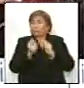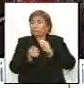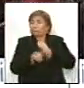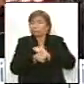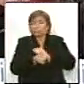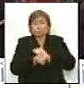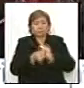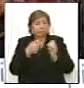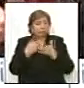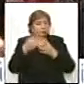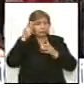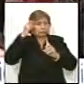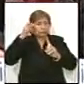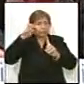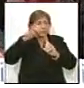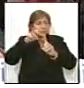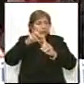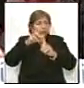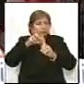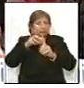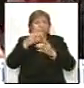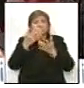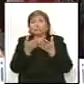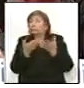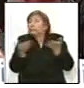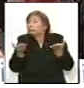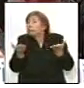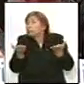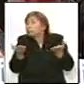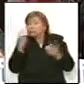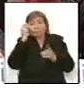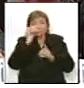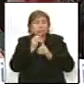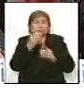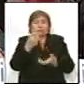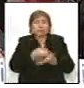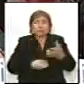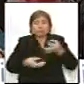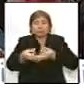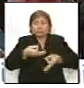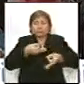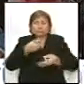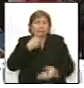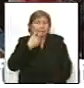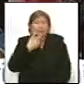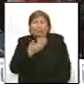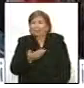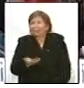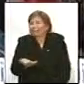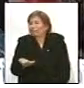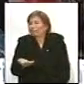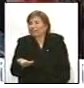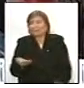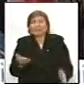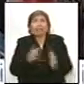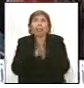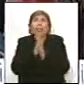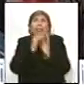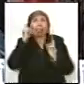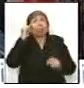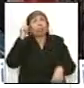digamos, en propósito, en objetivos, si no hay cambios en el presupuesto, esto va a ser realmente solo una